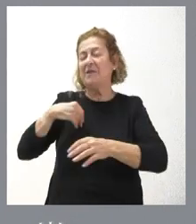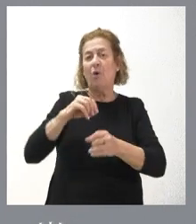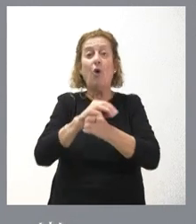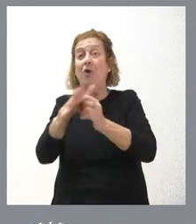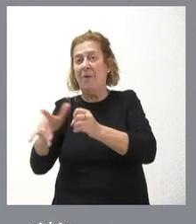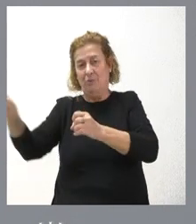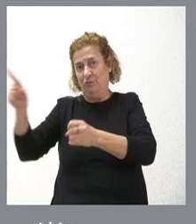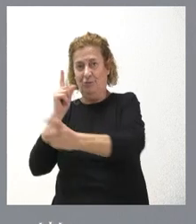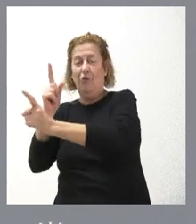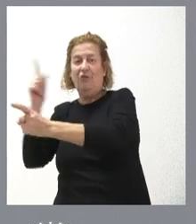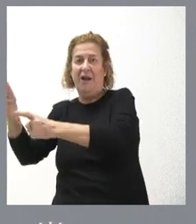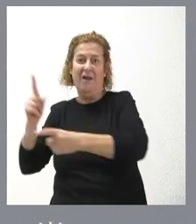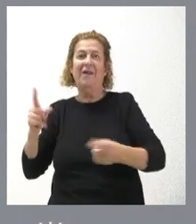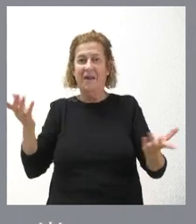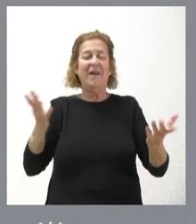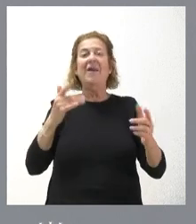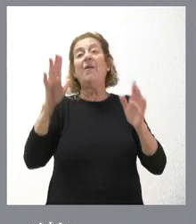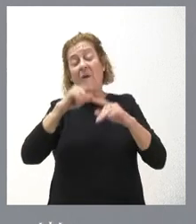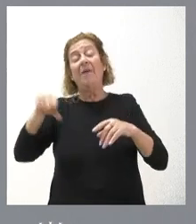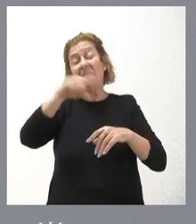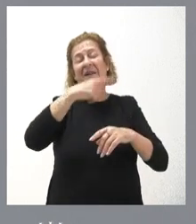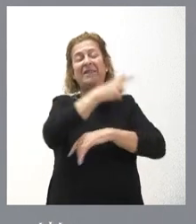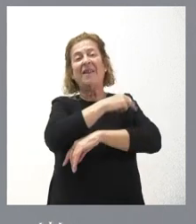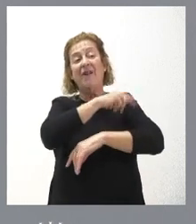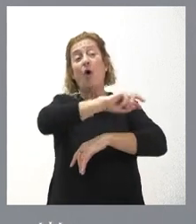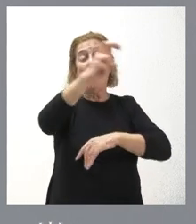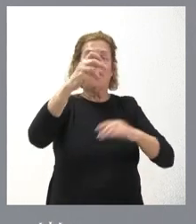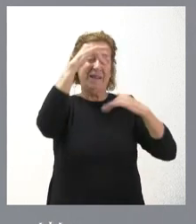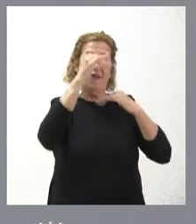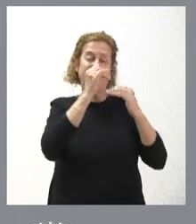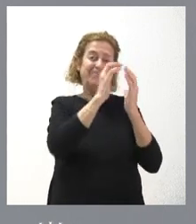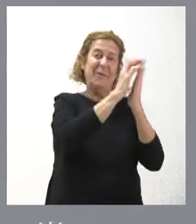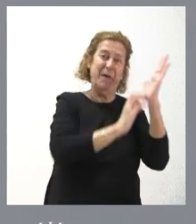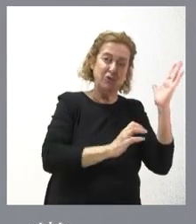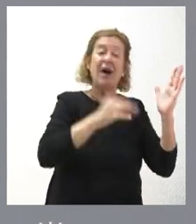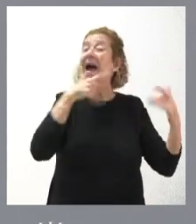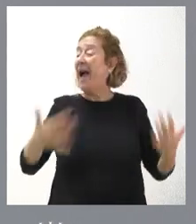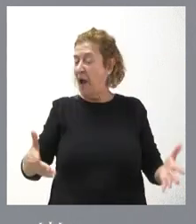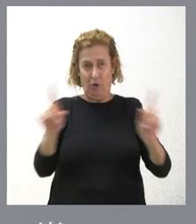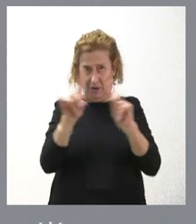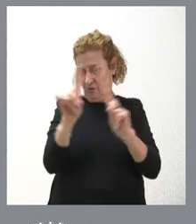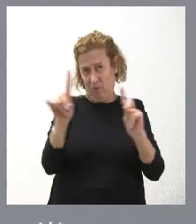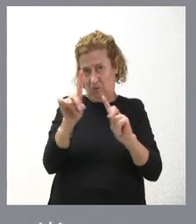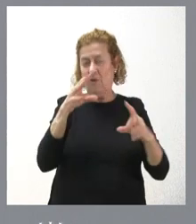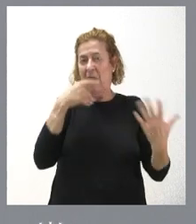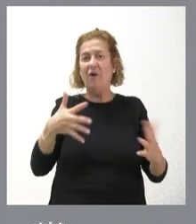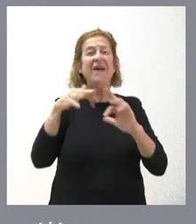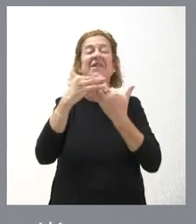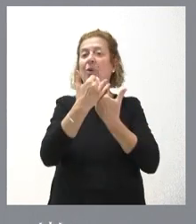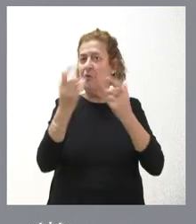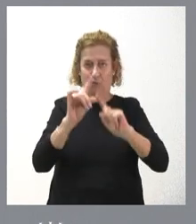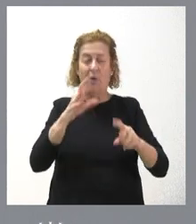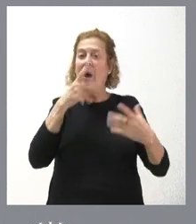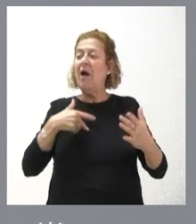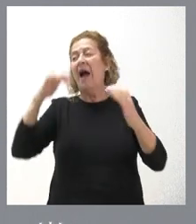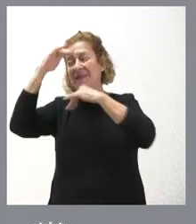el covid19 mermol A lo mejor de otras atenciones sanitarias no está siendo la situación actual de estas características y